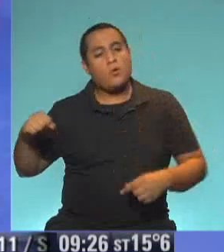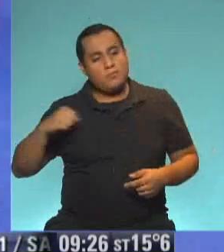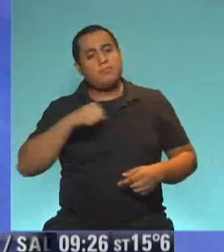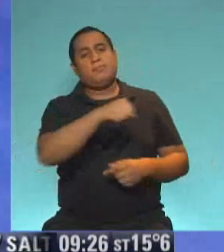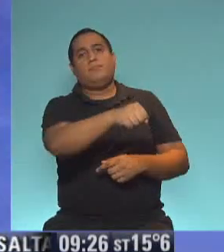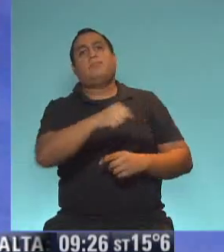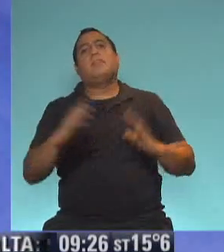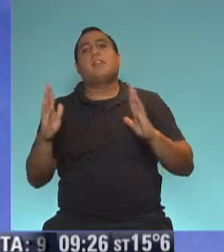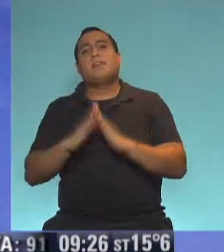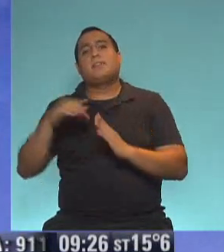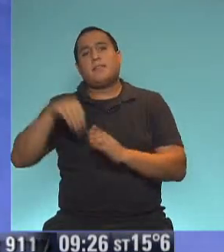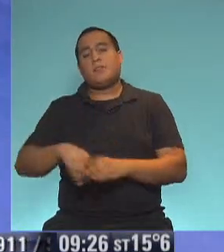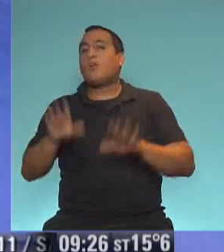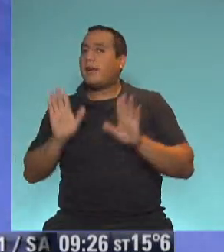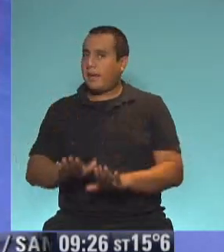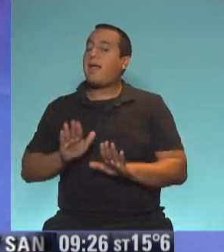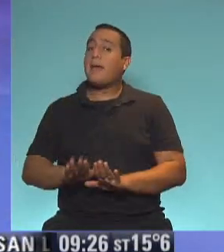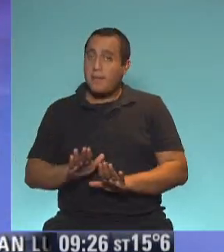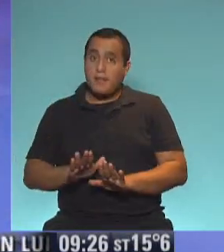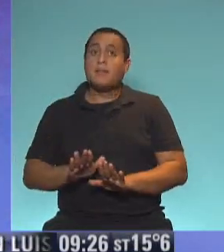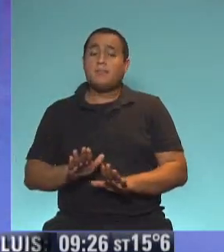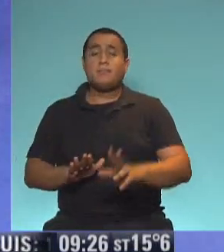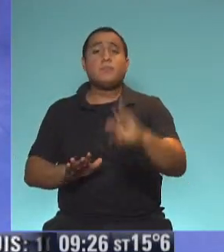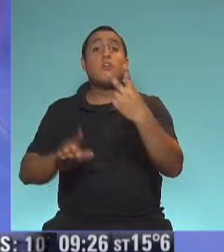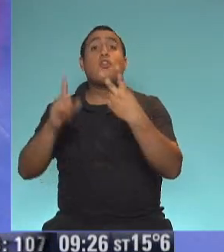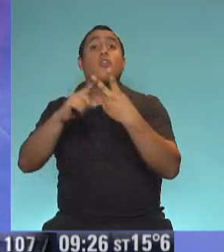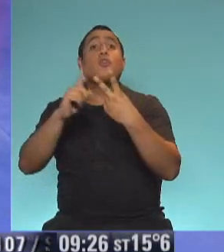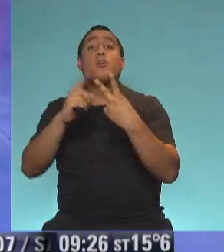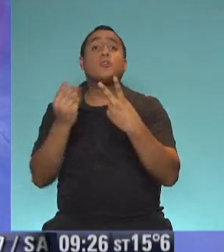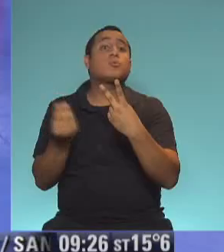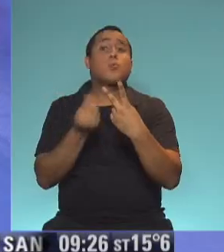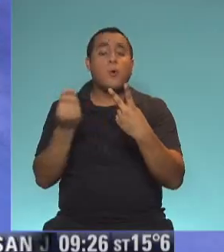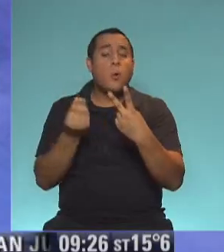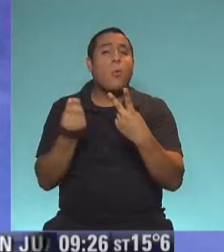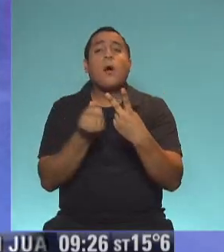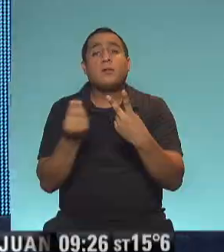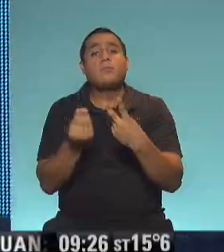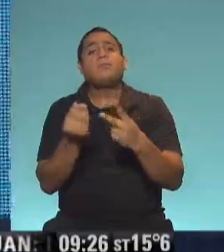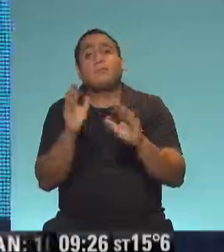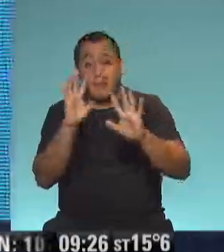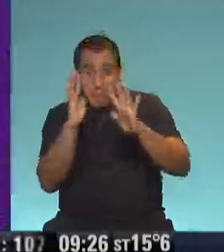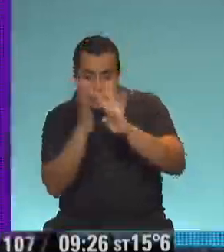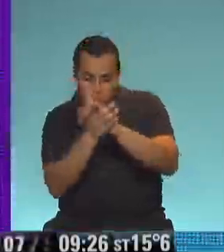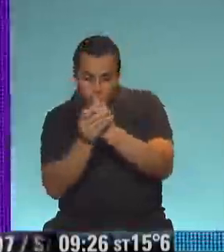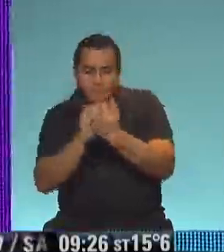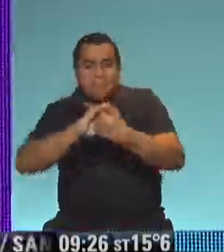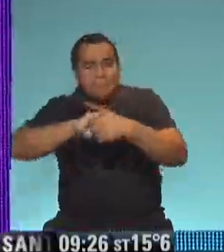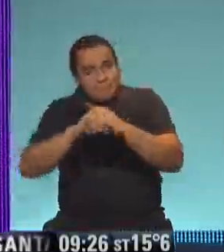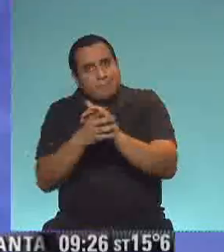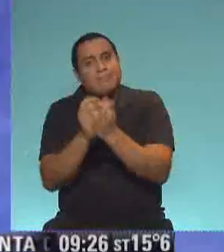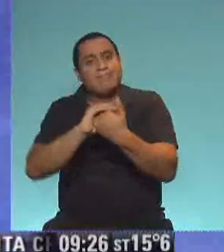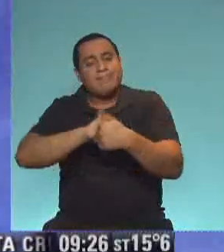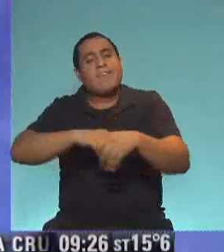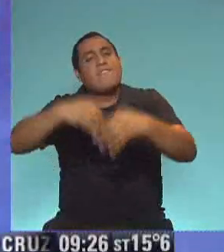los mariachis. Adentro. La recomendación número dos. Eso, la recomendación número dos es que te laves bien la manito.